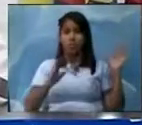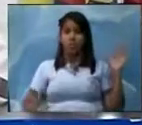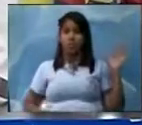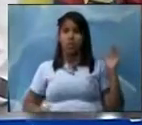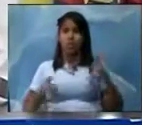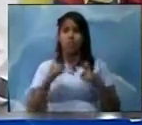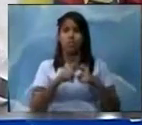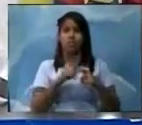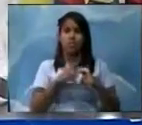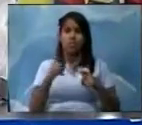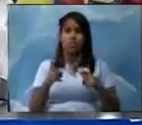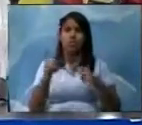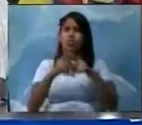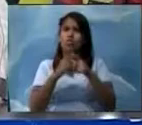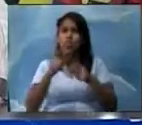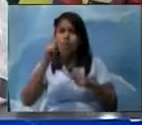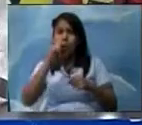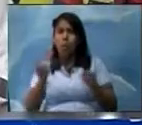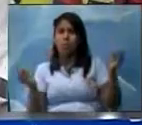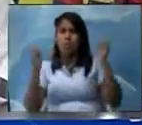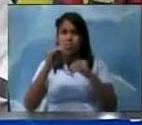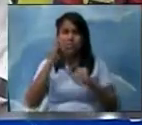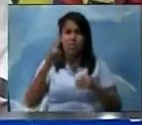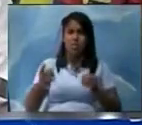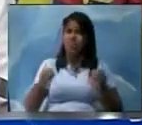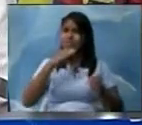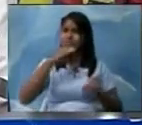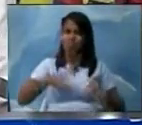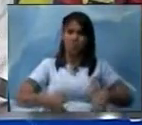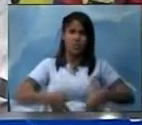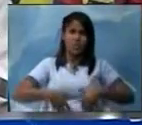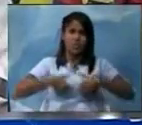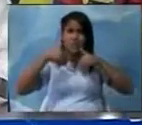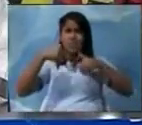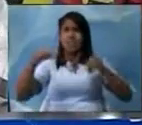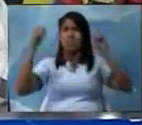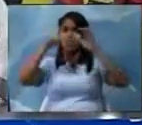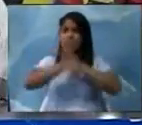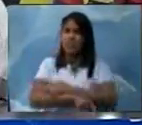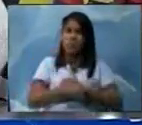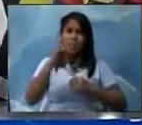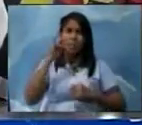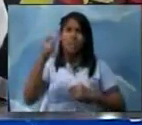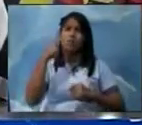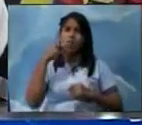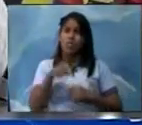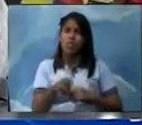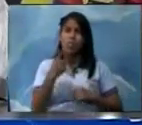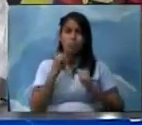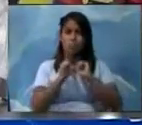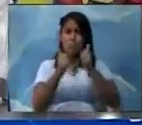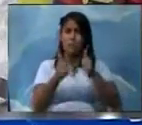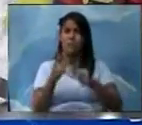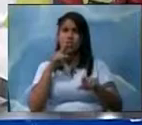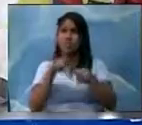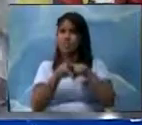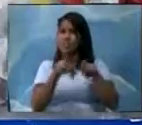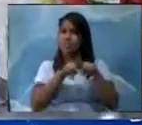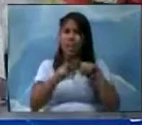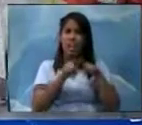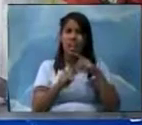Ah no Judas se puso Pero endiablado se le metió el a San Judas Judas empezó a